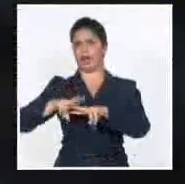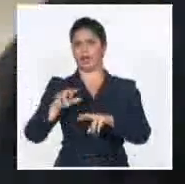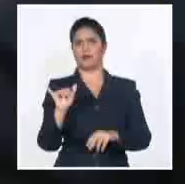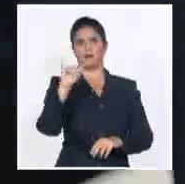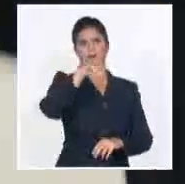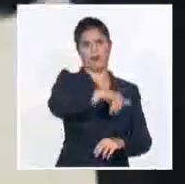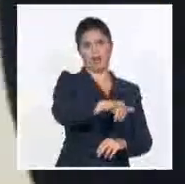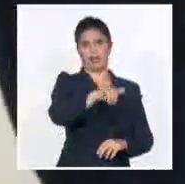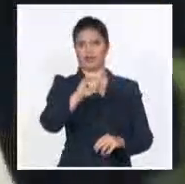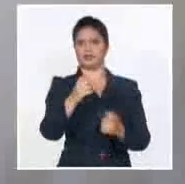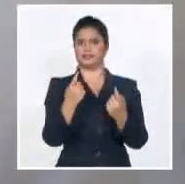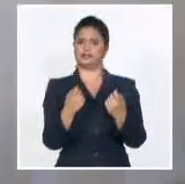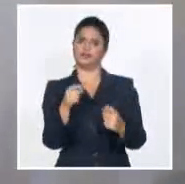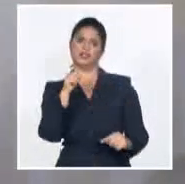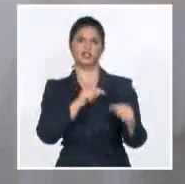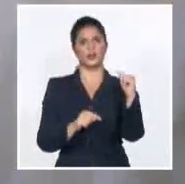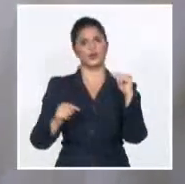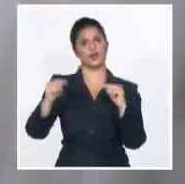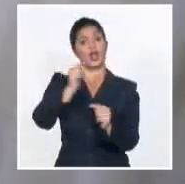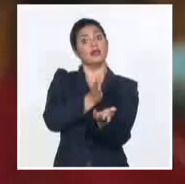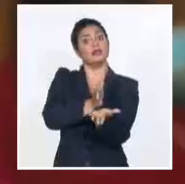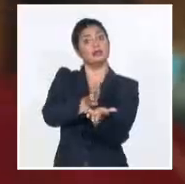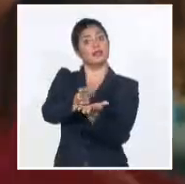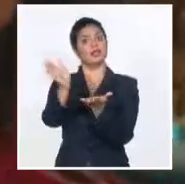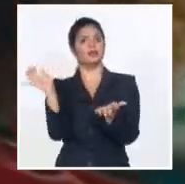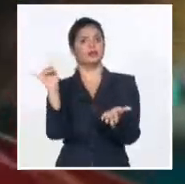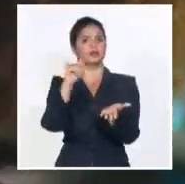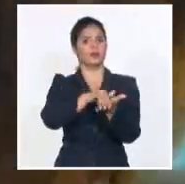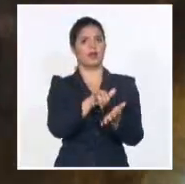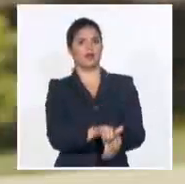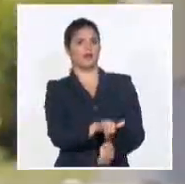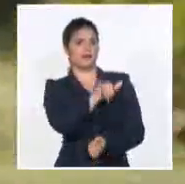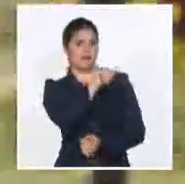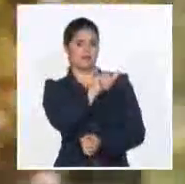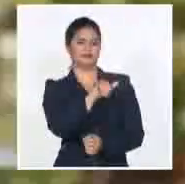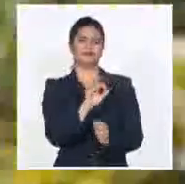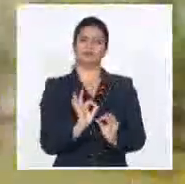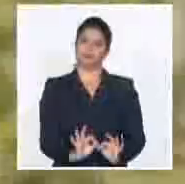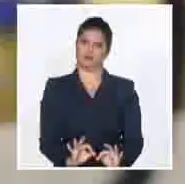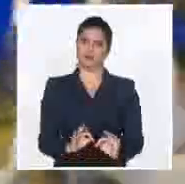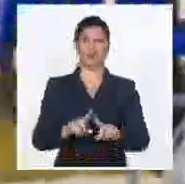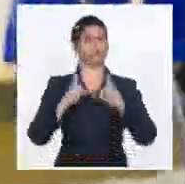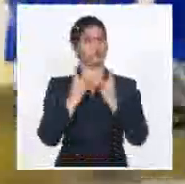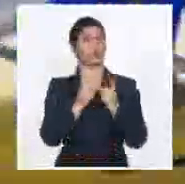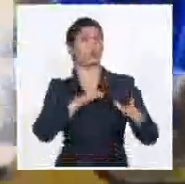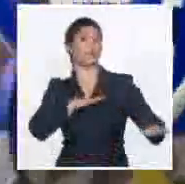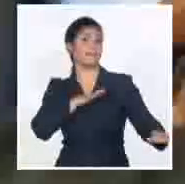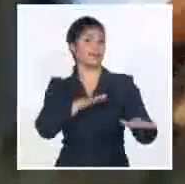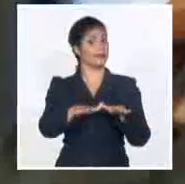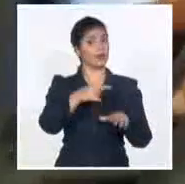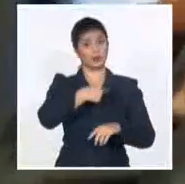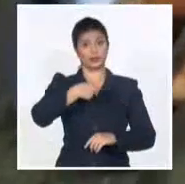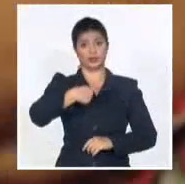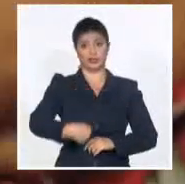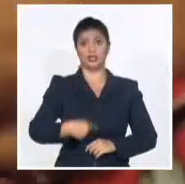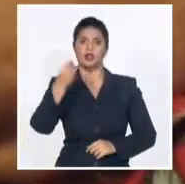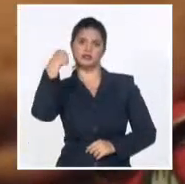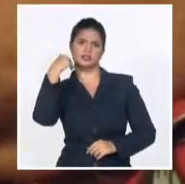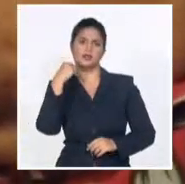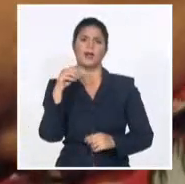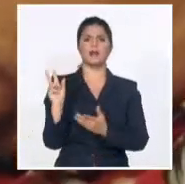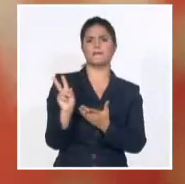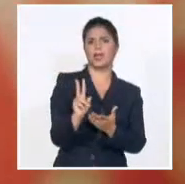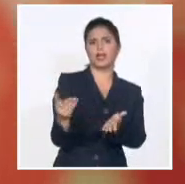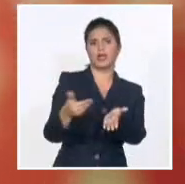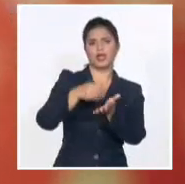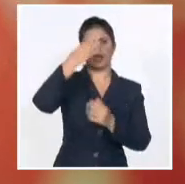prioridad para ambos países marrero enfatizó que existen todas las condiciones para que los ciudadanos chinos conozcan y disfruten de Cuba